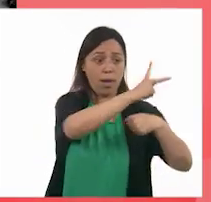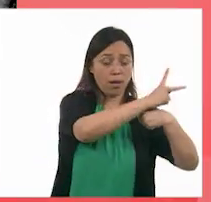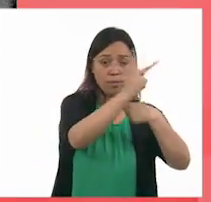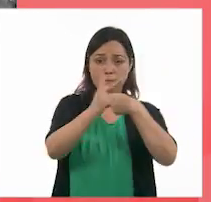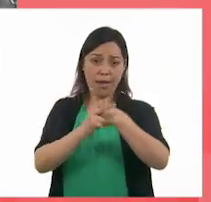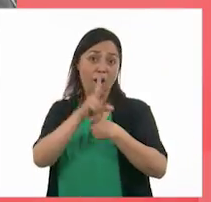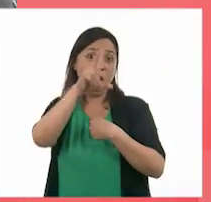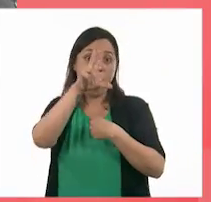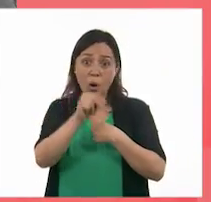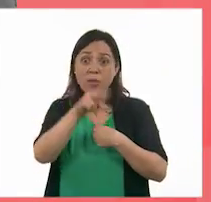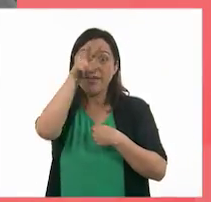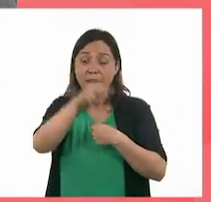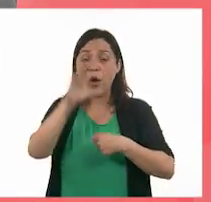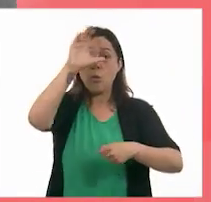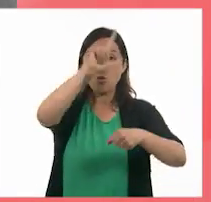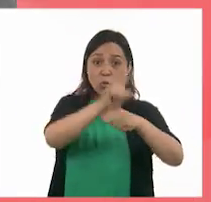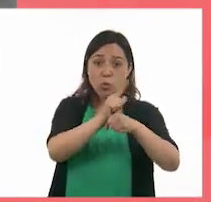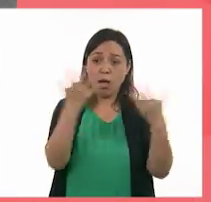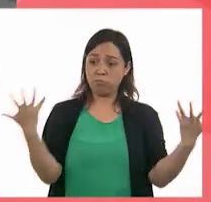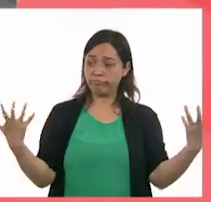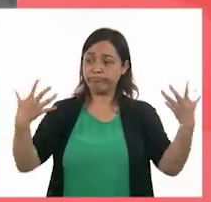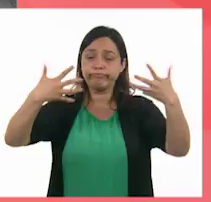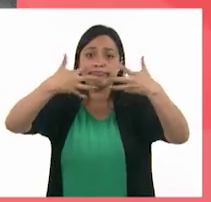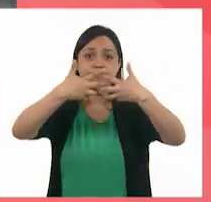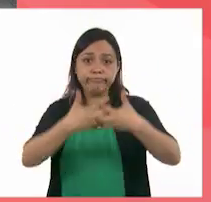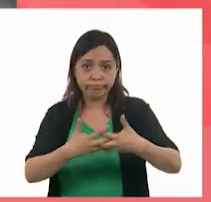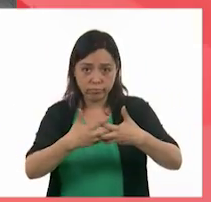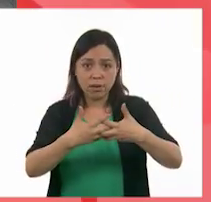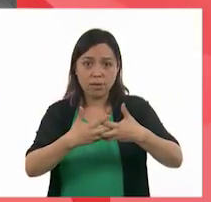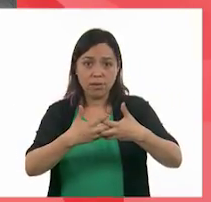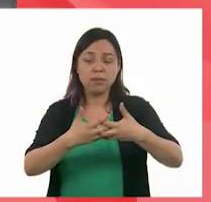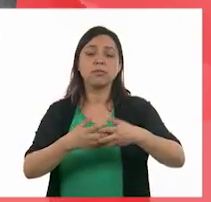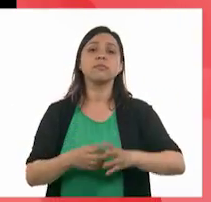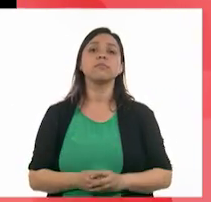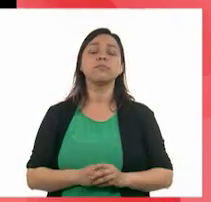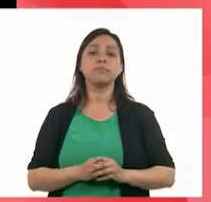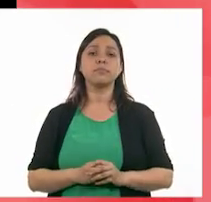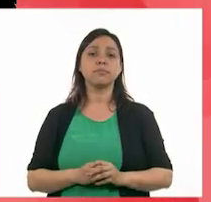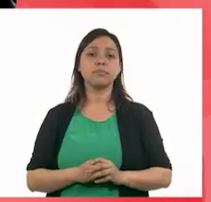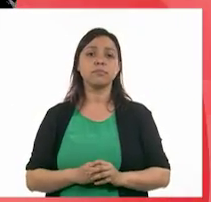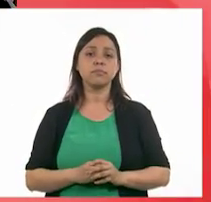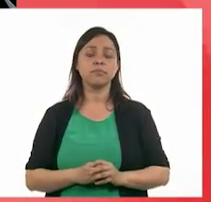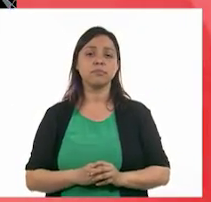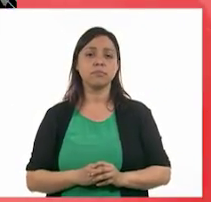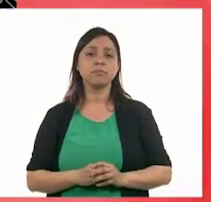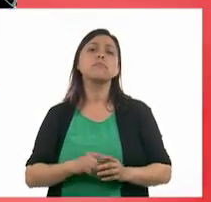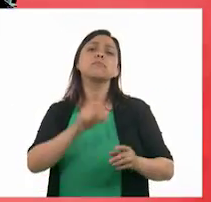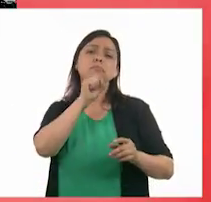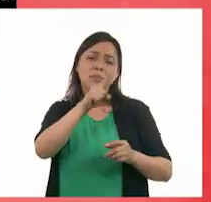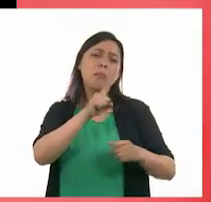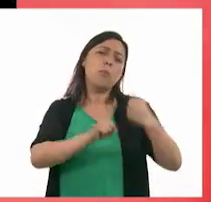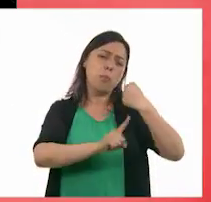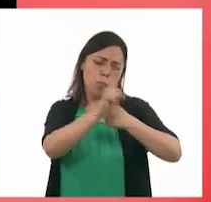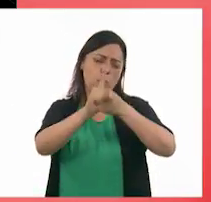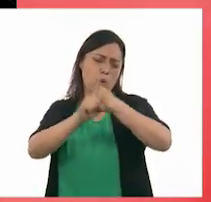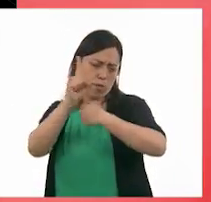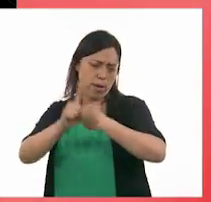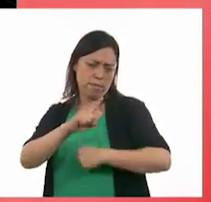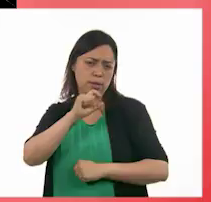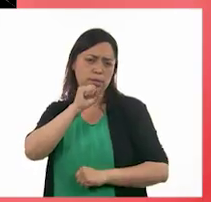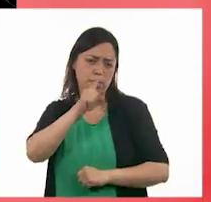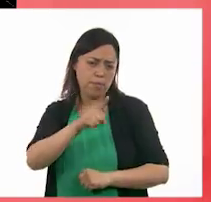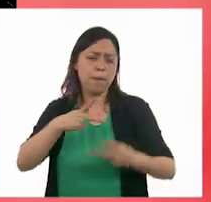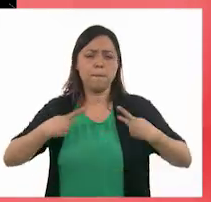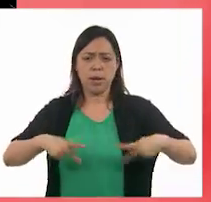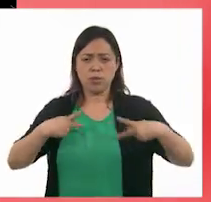dos culturas o la unión también de dos culturas, y sobre todo también pues los problemas del idioma que a veces tenemos, ¿no? Muchos